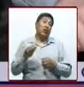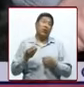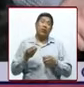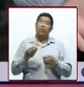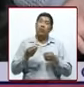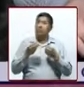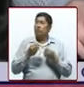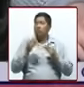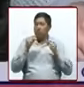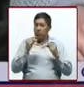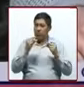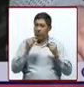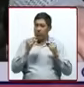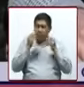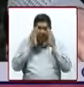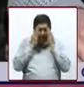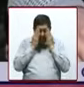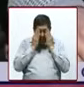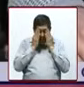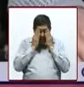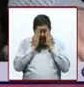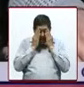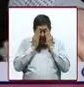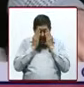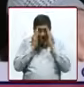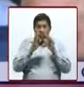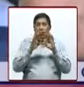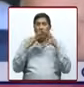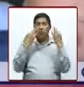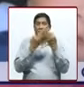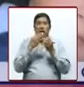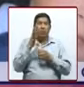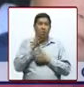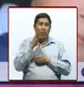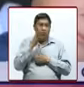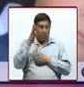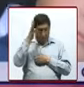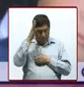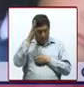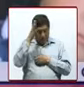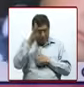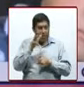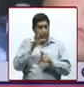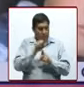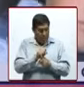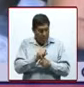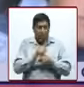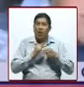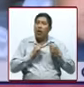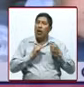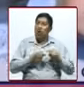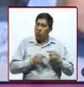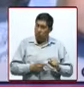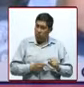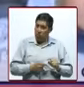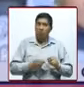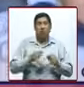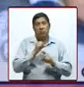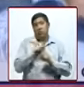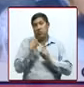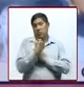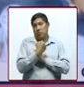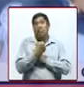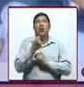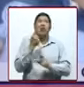que ponerse un momentito en los pies de la familia, de los sí. papás, para darse cuenta, Miriam, el dolor que pueden llegar a sentir, ¿no?, en estas